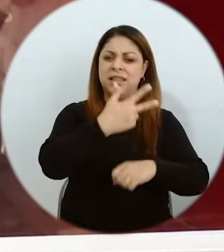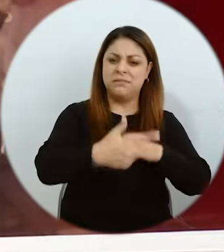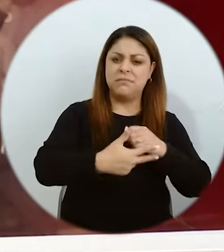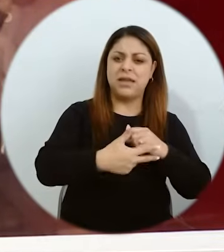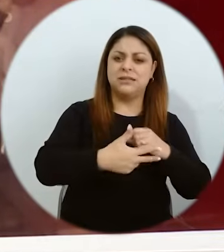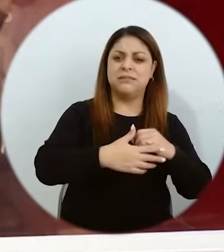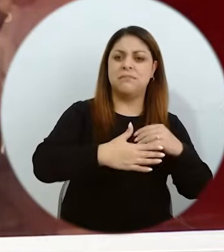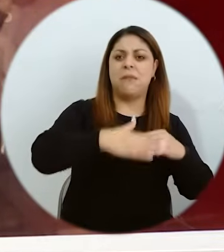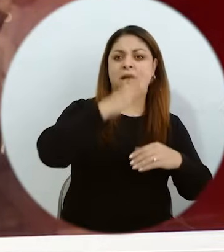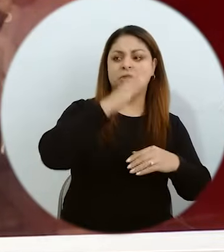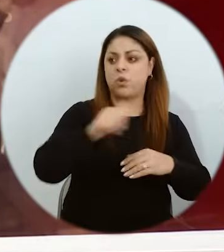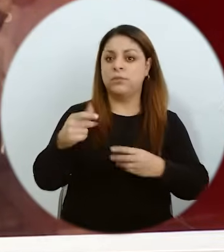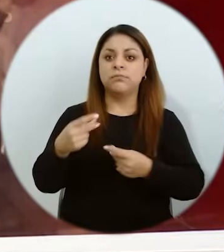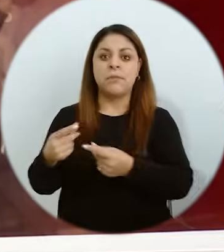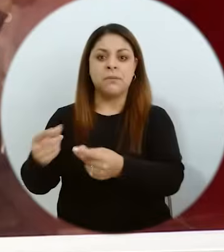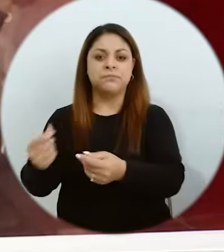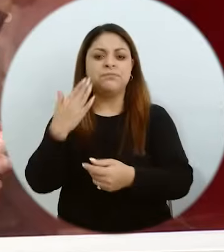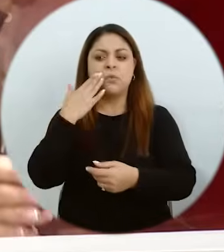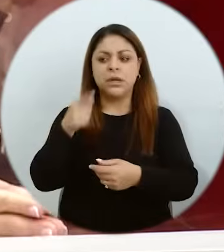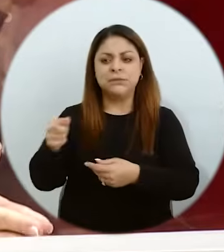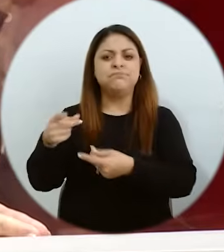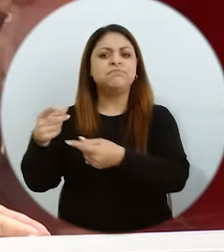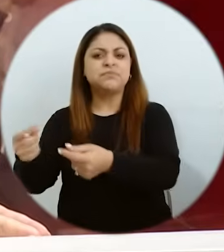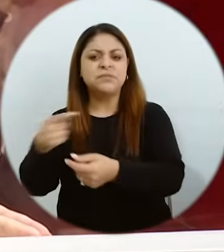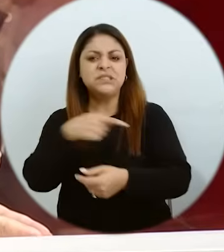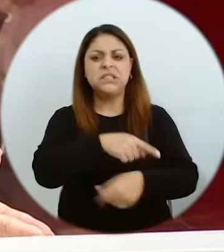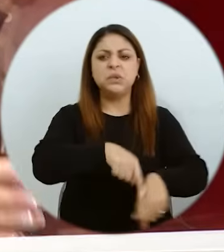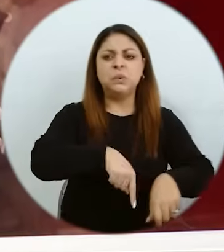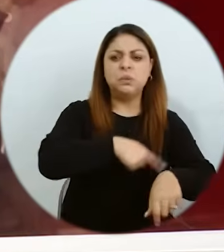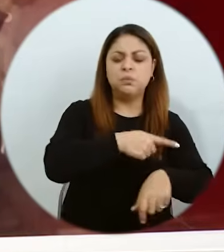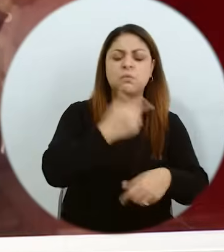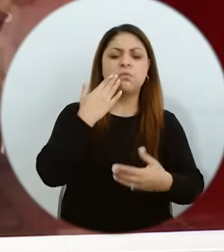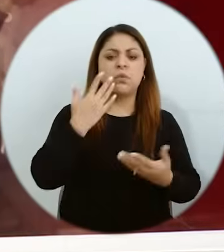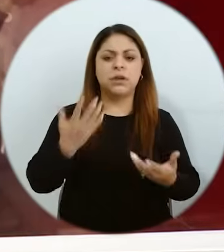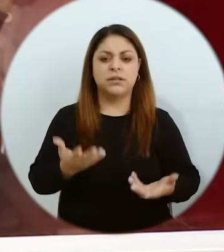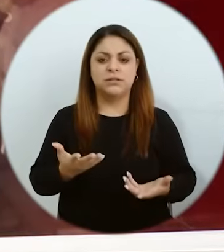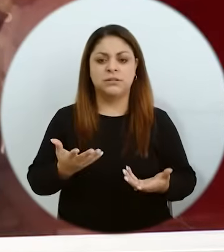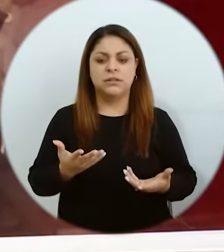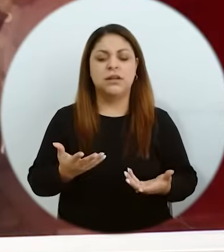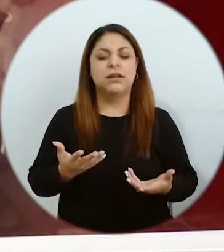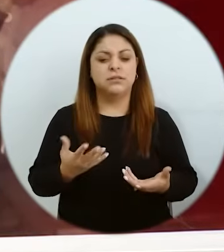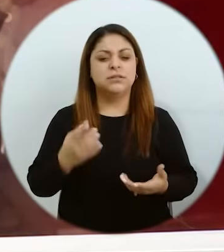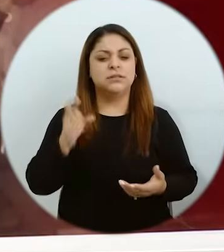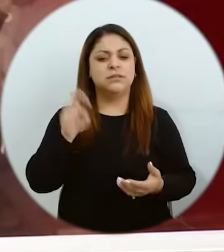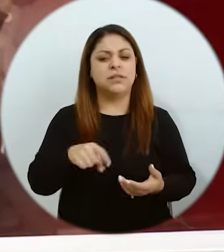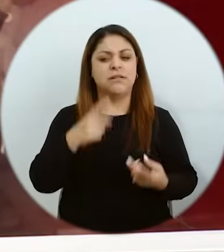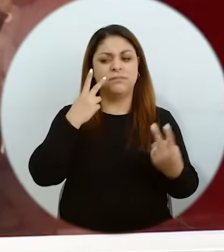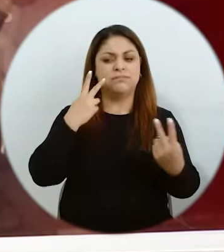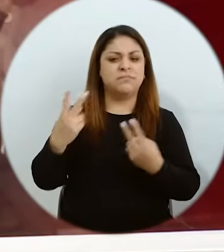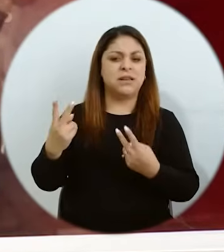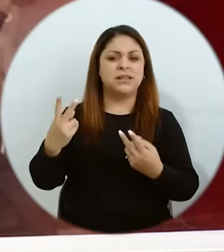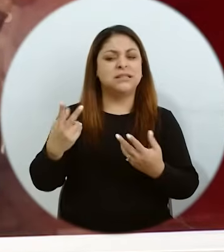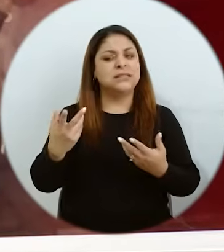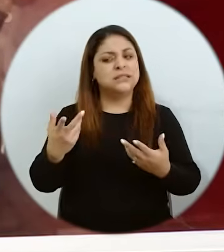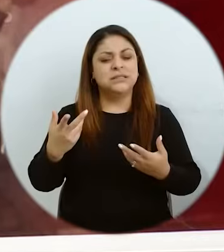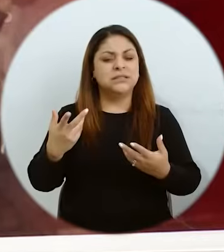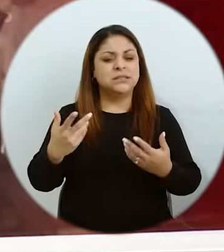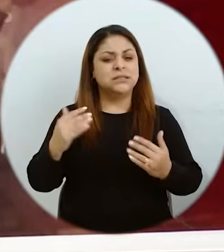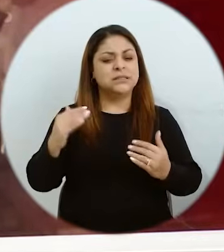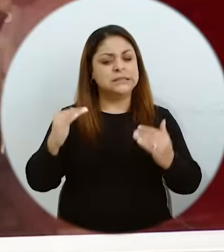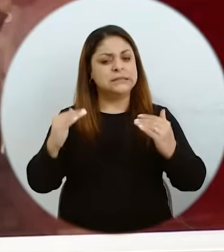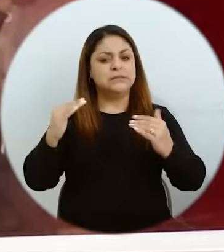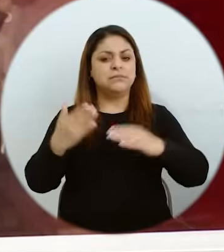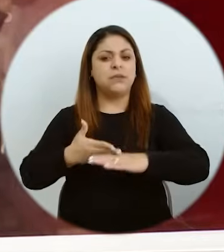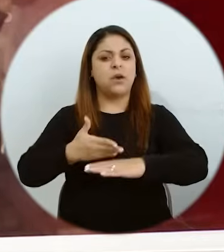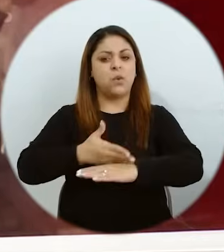¿Por qué una sí puede ser más eficiente y otra no? ¿Verdad? Ahí tenemos que ver esos márgenes de mejora